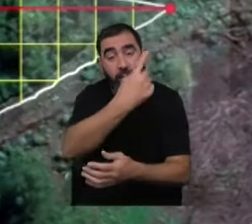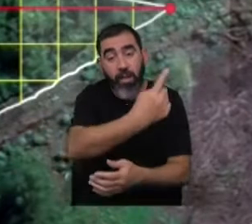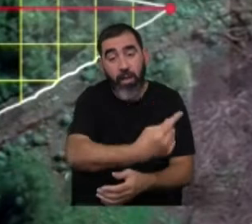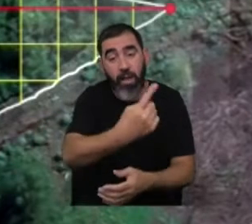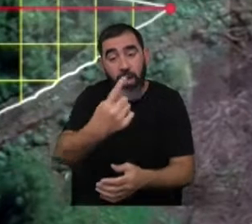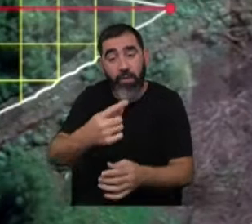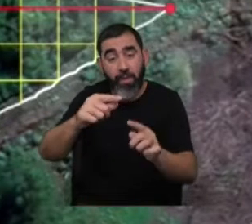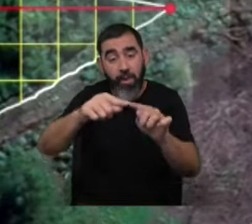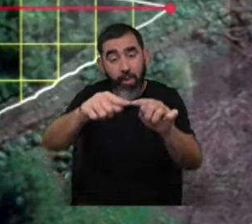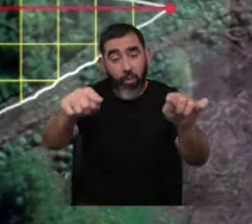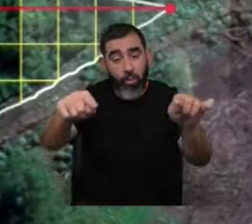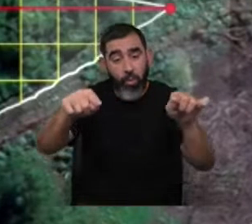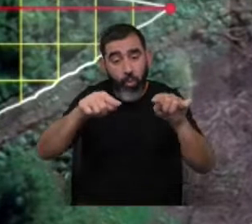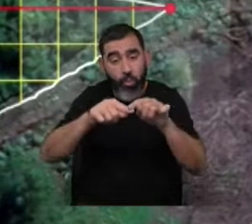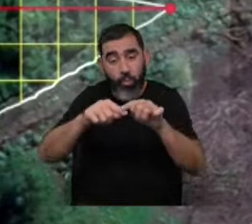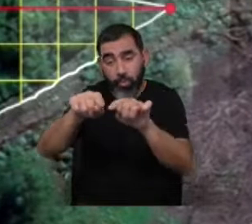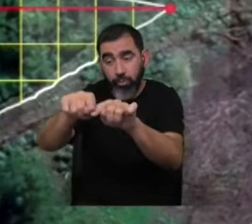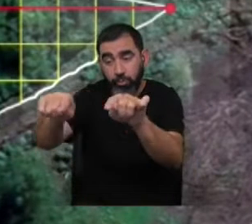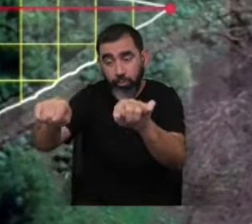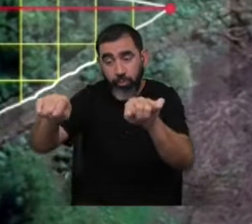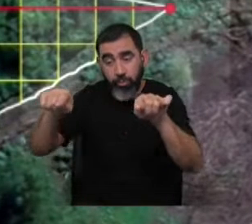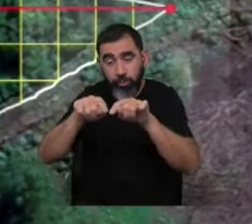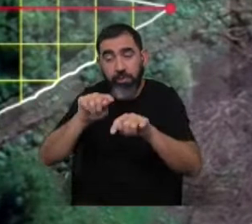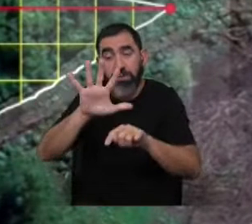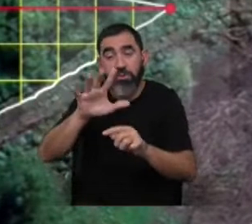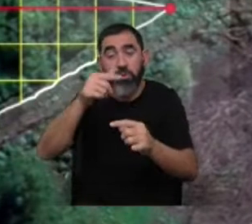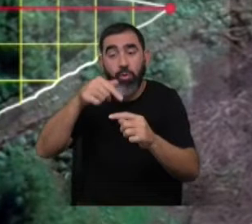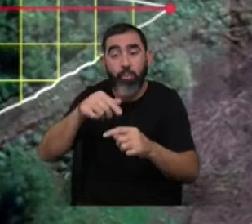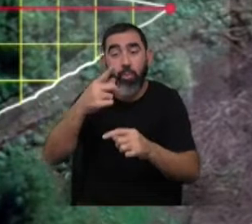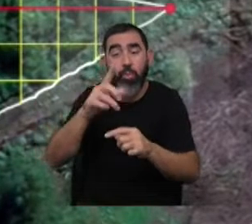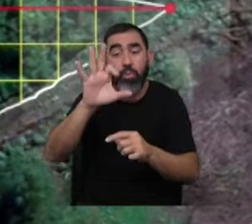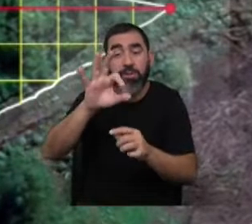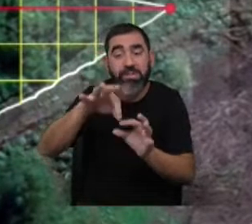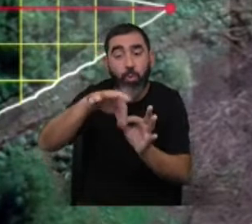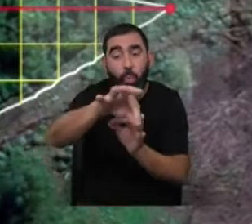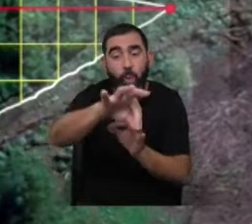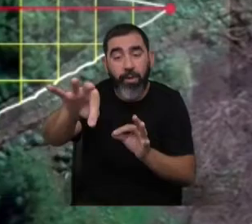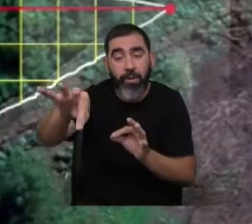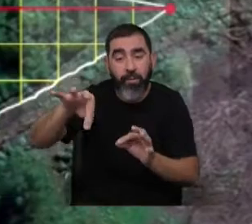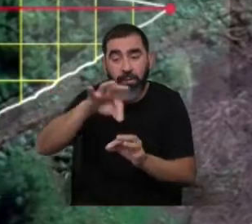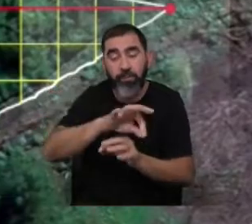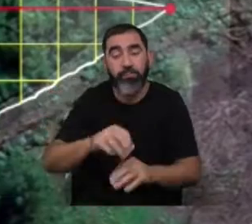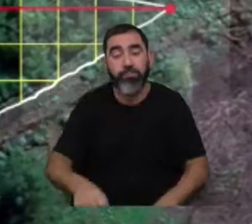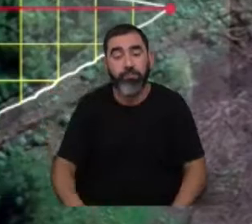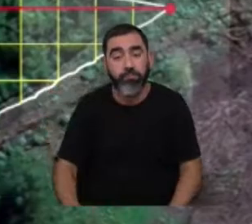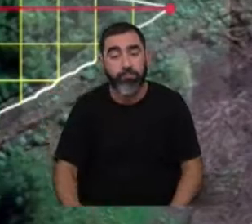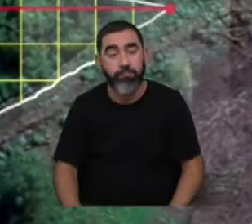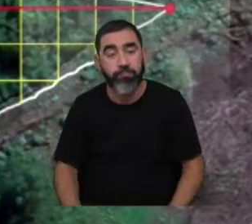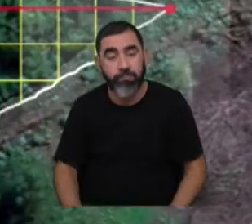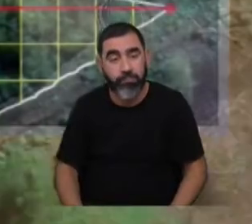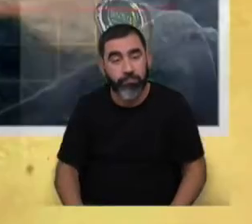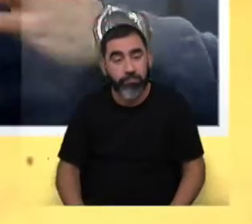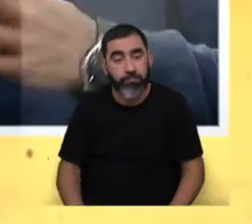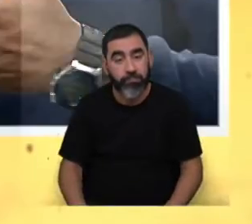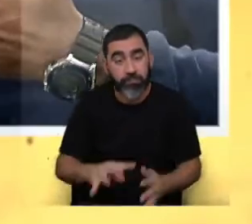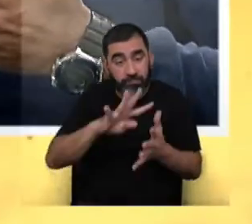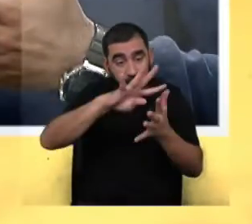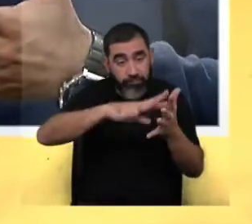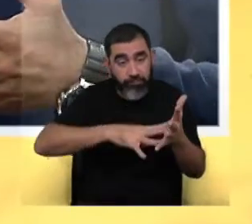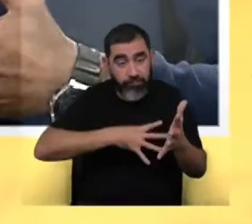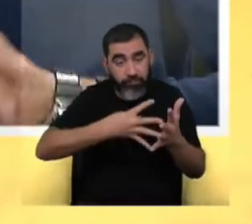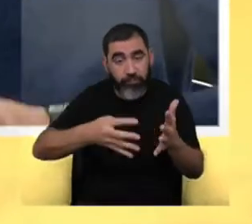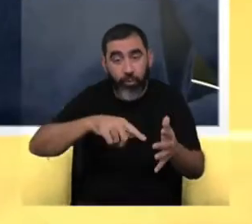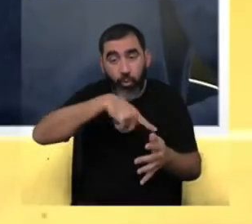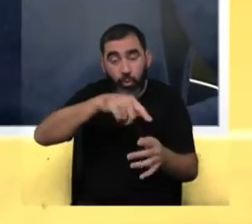de los bloquecitos son las trincheras. Exacto. Es correcto. En este caso, ahí en está, realidad, los bloquecitos lo que marcan en la cuadrilla dónde van